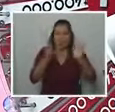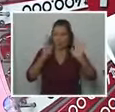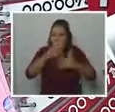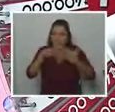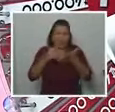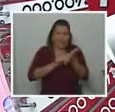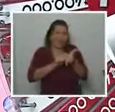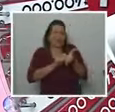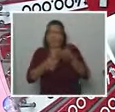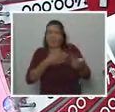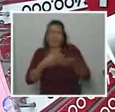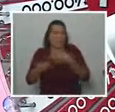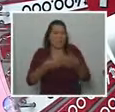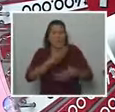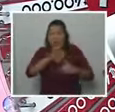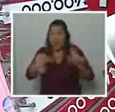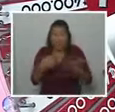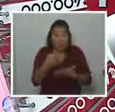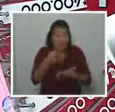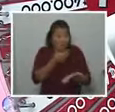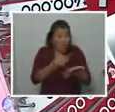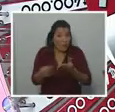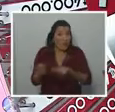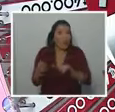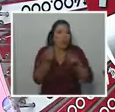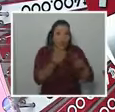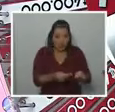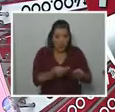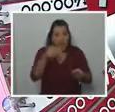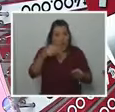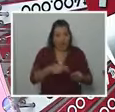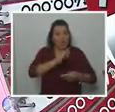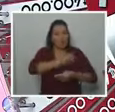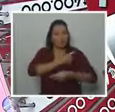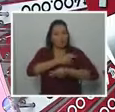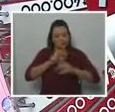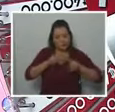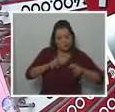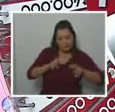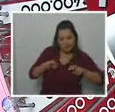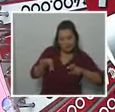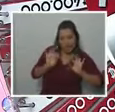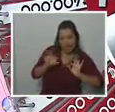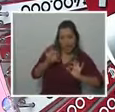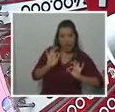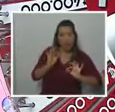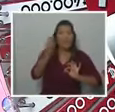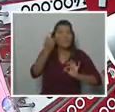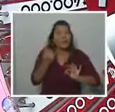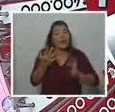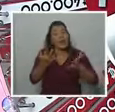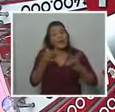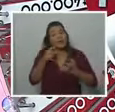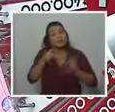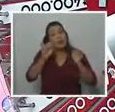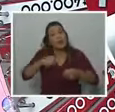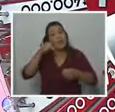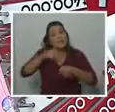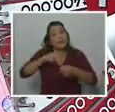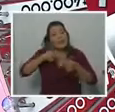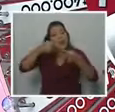raspas, no importa. Traiga todo lo que usted activó y aquí en la Junta de Protección Social lo van a revisar con usted porque queremos que participe el